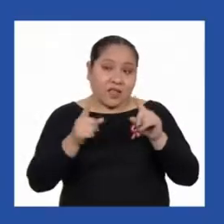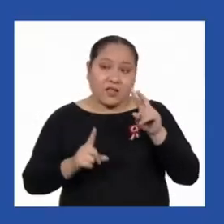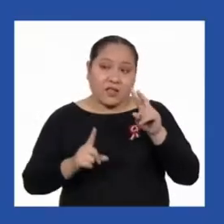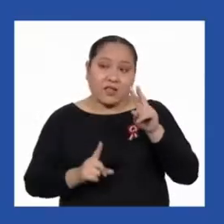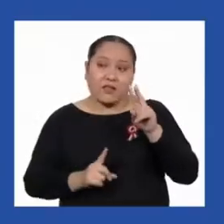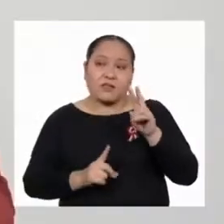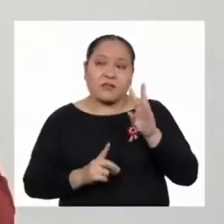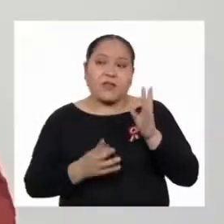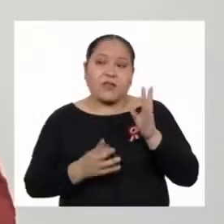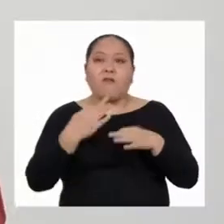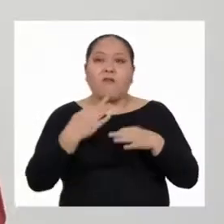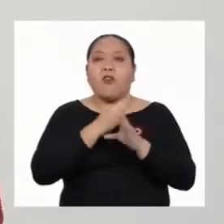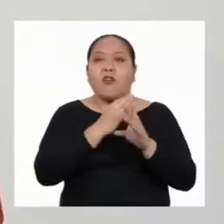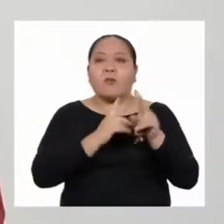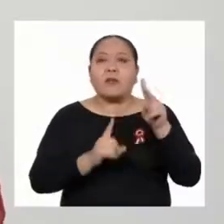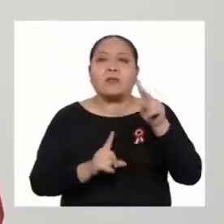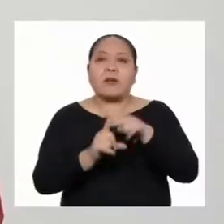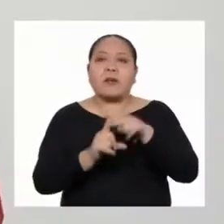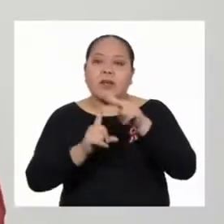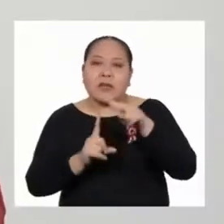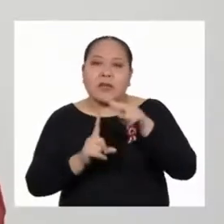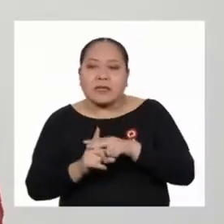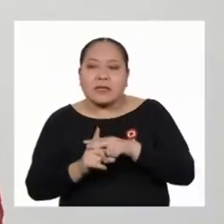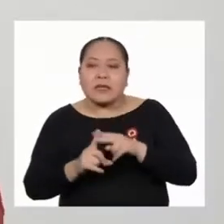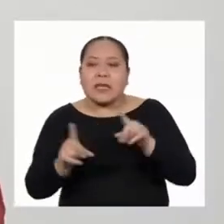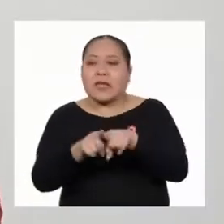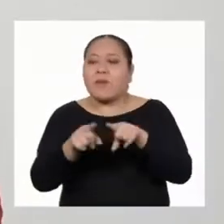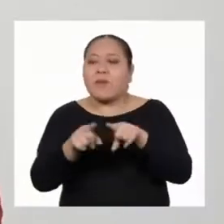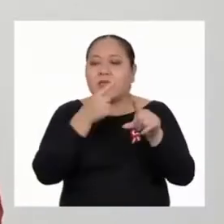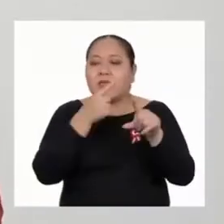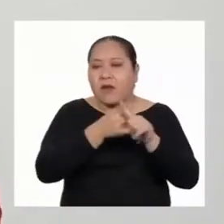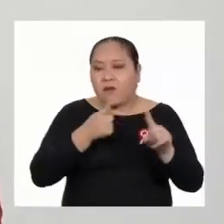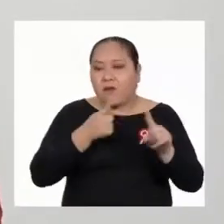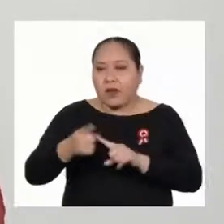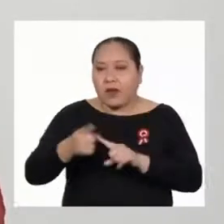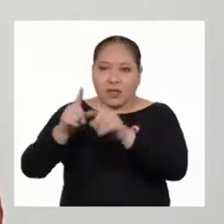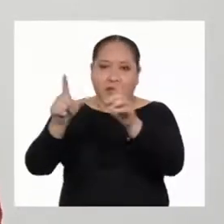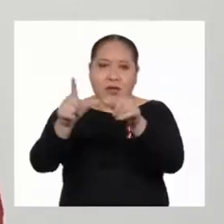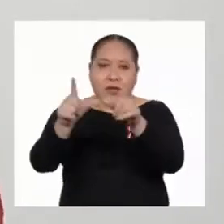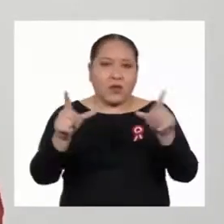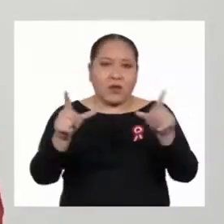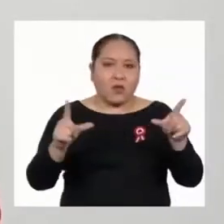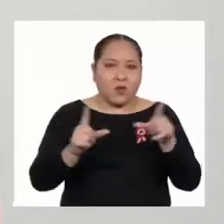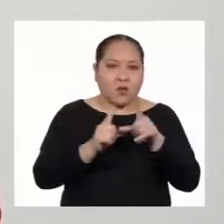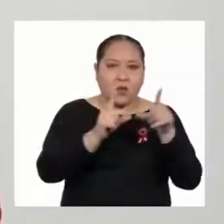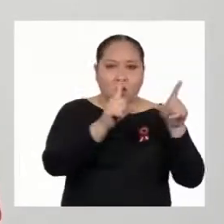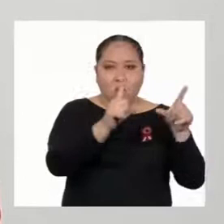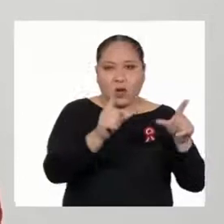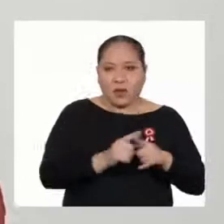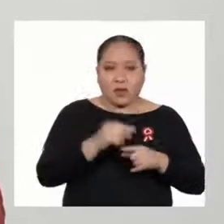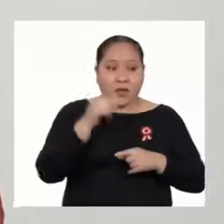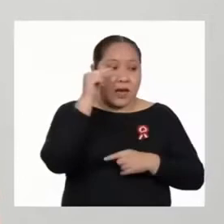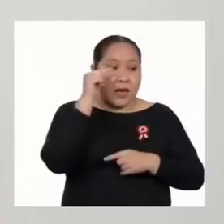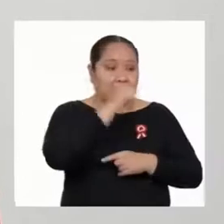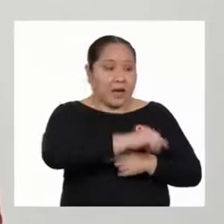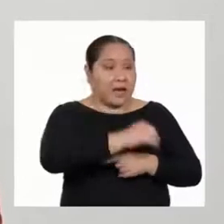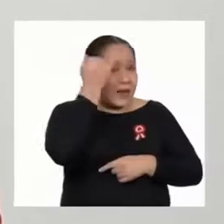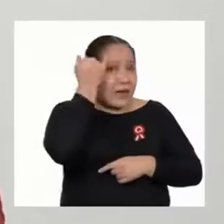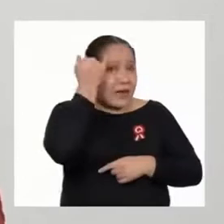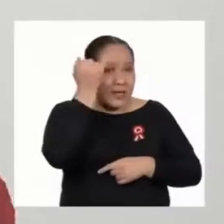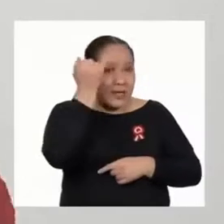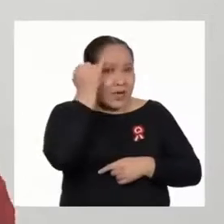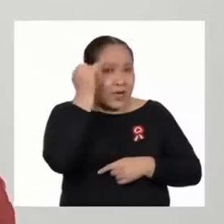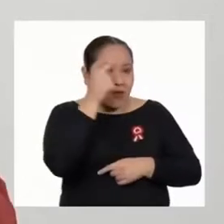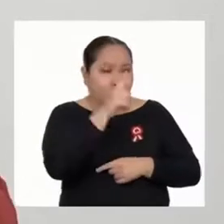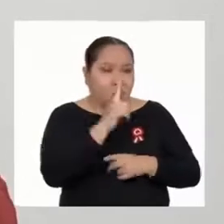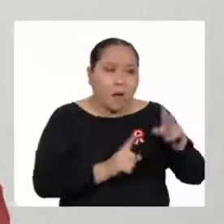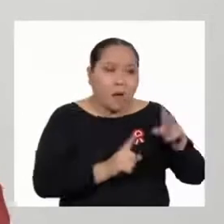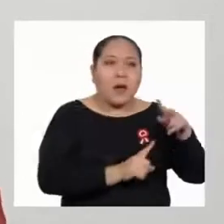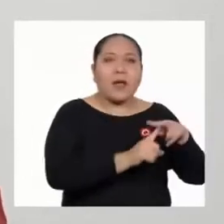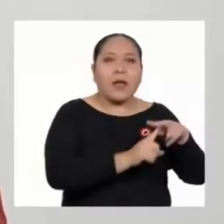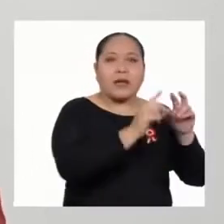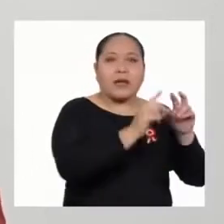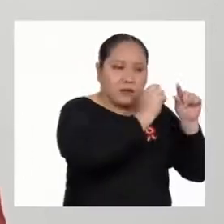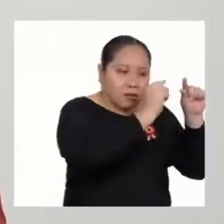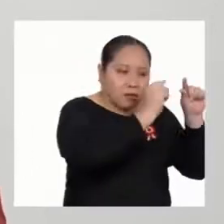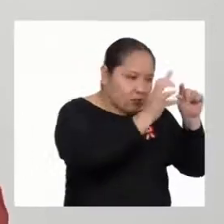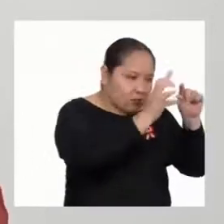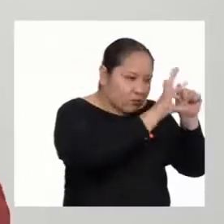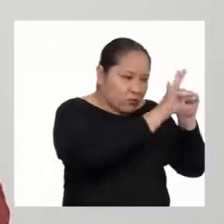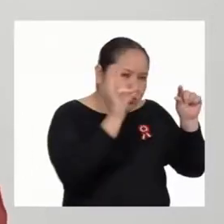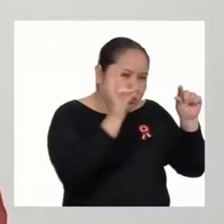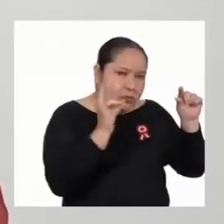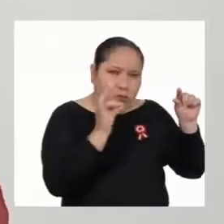lugares. Así es, en este caso la idea no está presente tal cual en el texto, sino que se deduce, ya que está